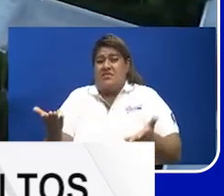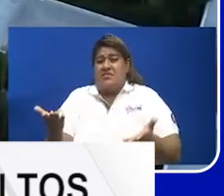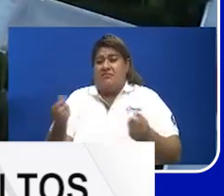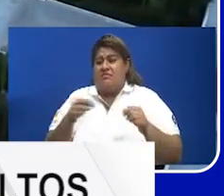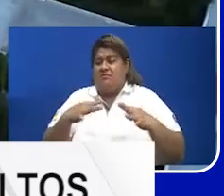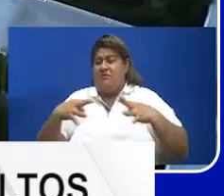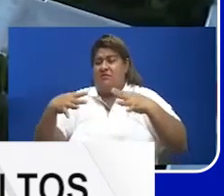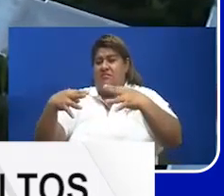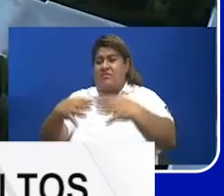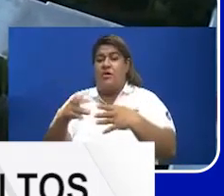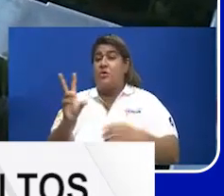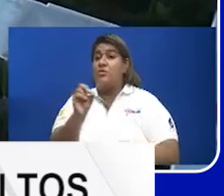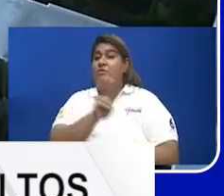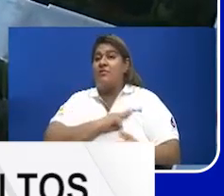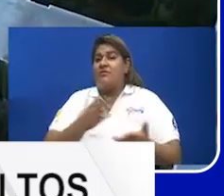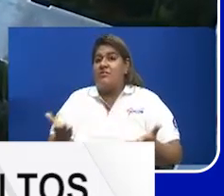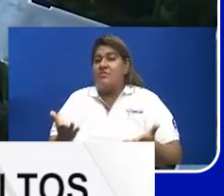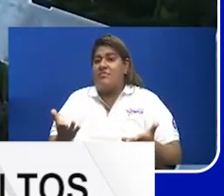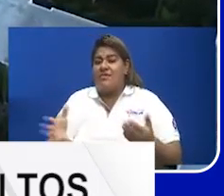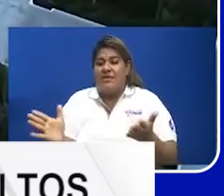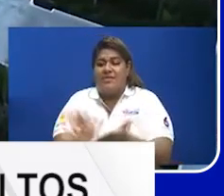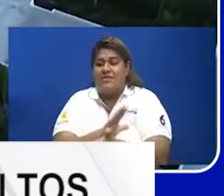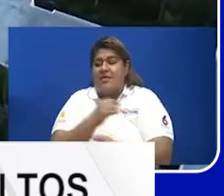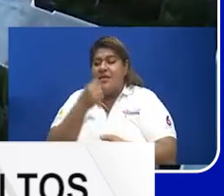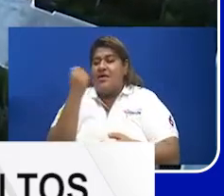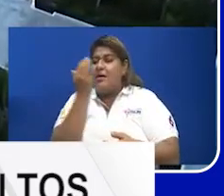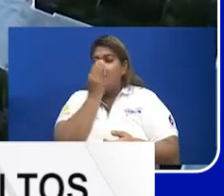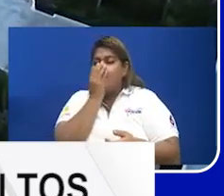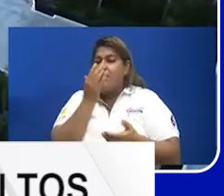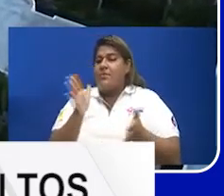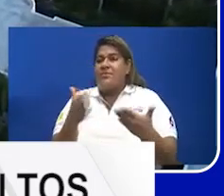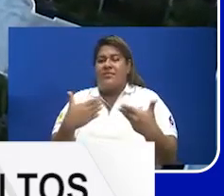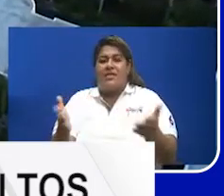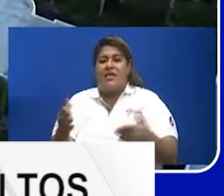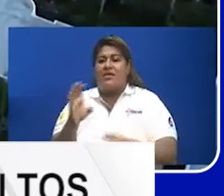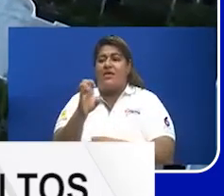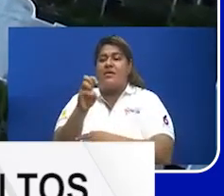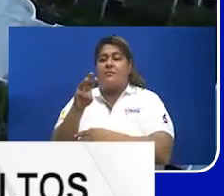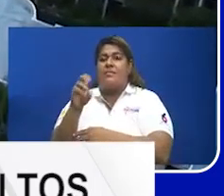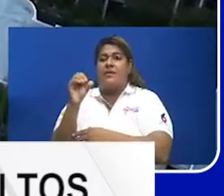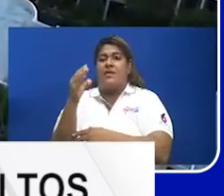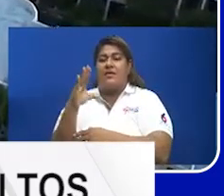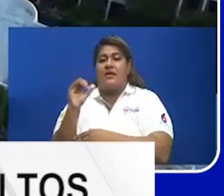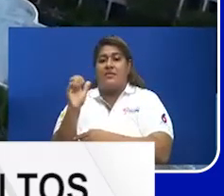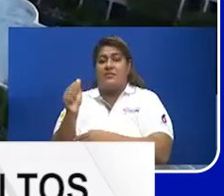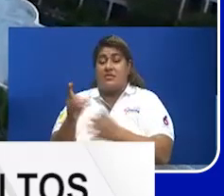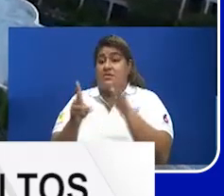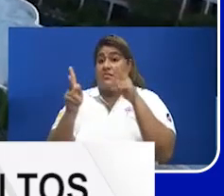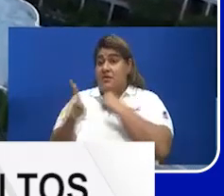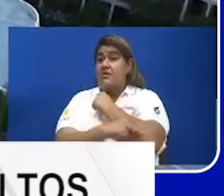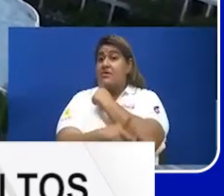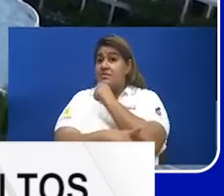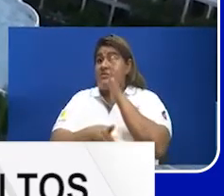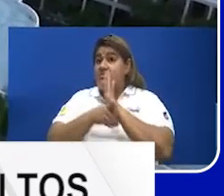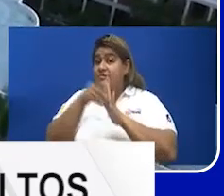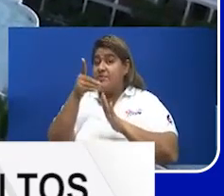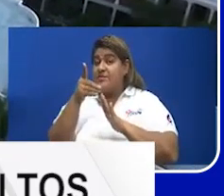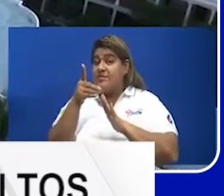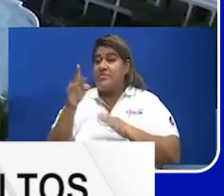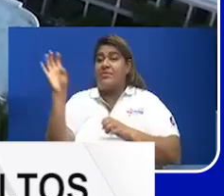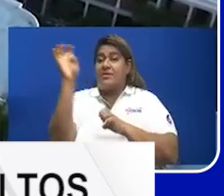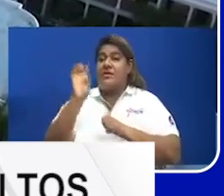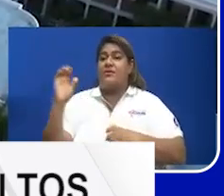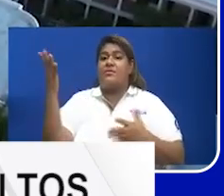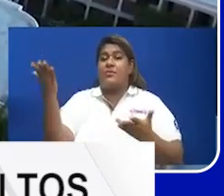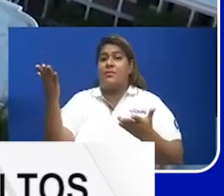ni podrán. En todos los municipios nos reunimos en hogares, como familias, como comunidades,